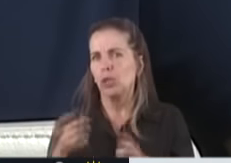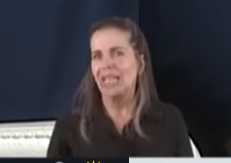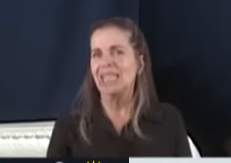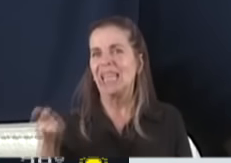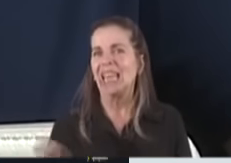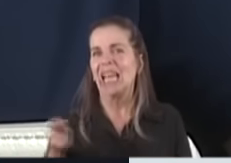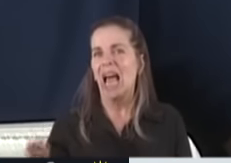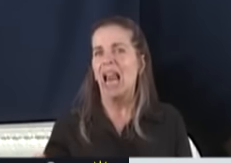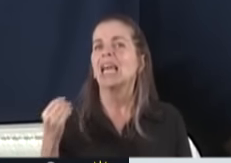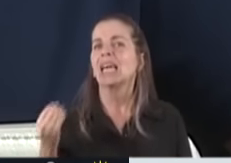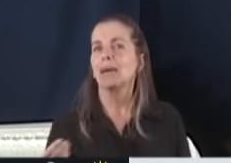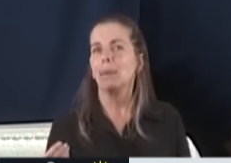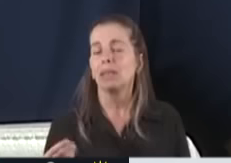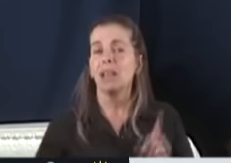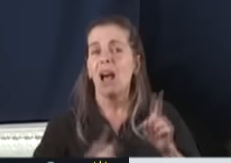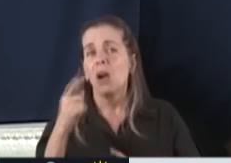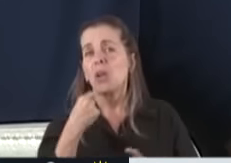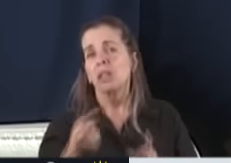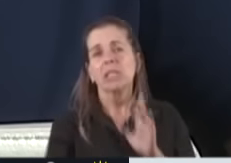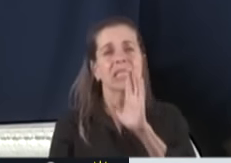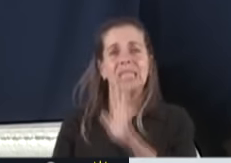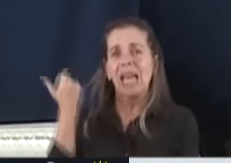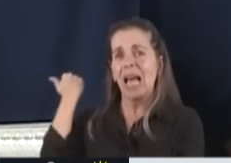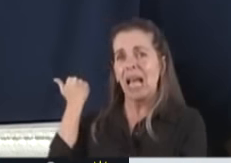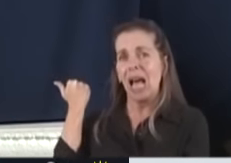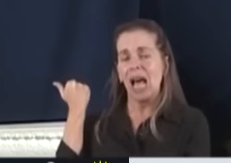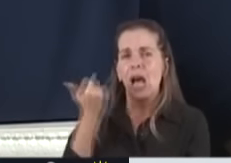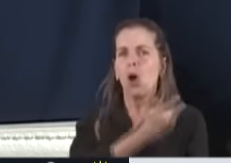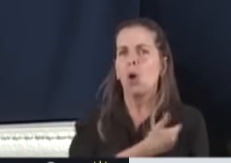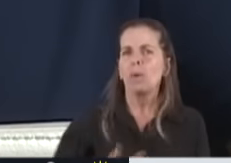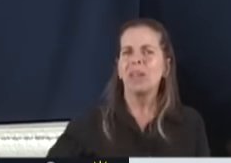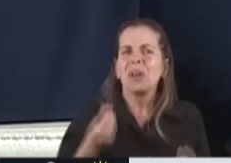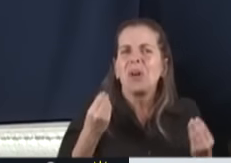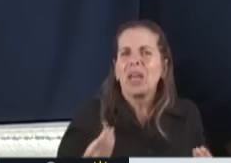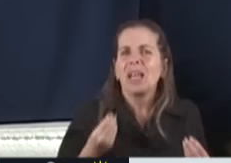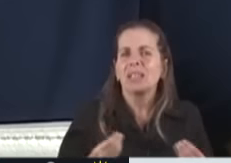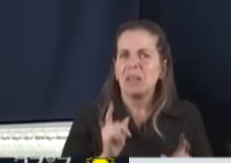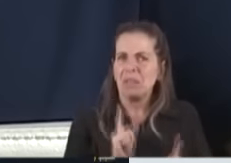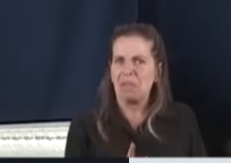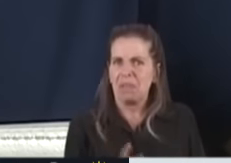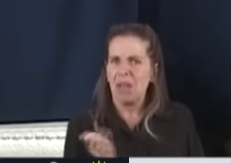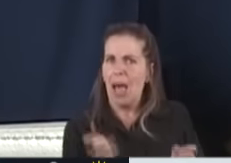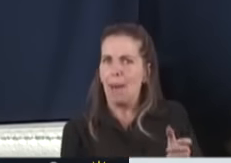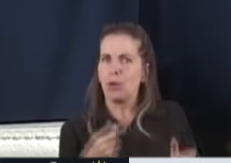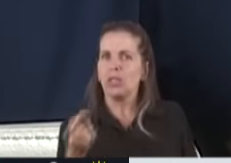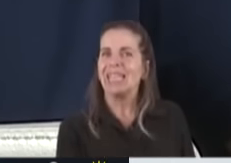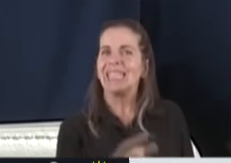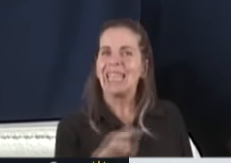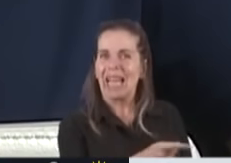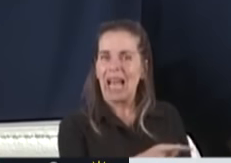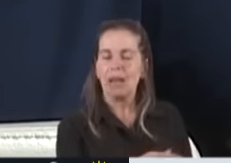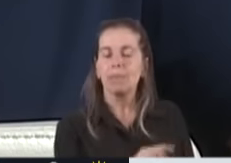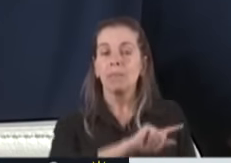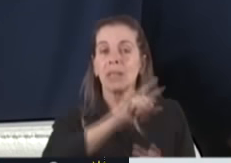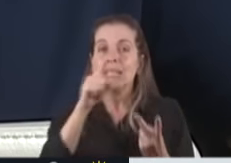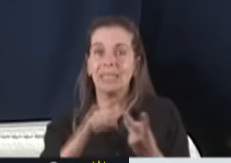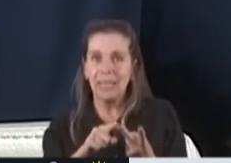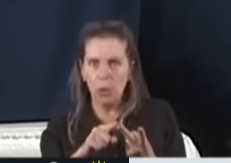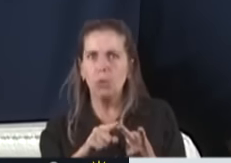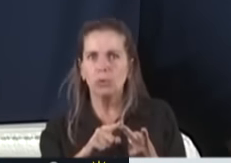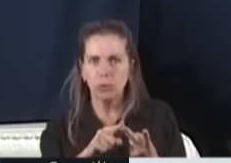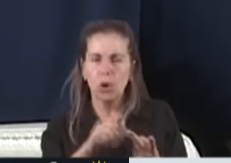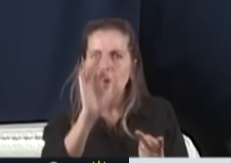ahí que la iban a sacar, que la iban a poner. ¿El gobierno va a sostener la caja sindical? Esa es la primera. Y la segunda es, sabido el repudio